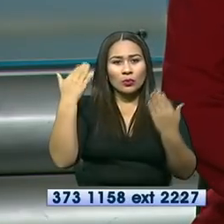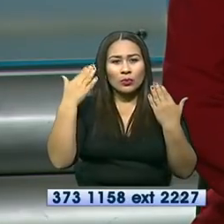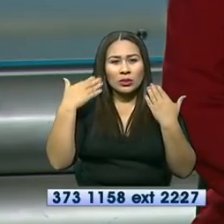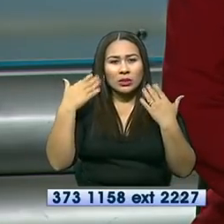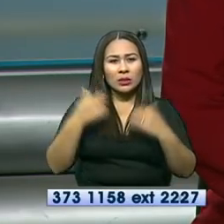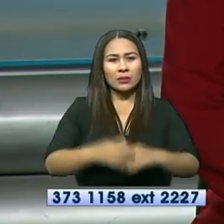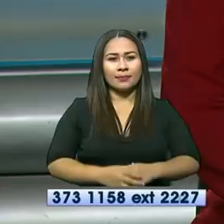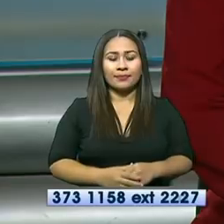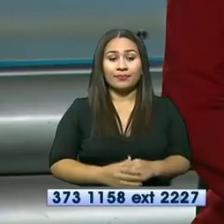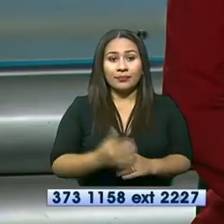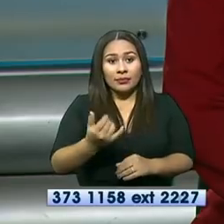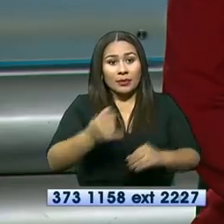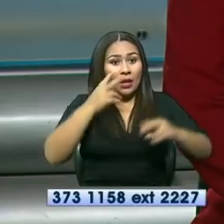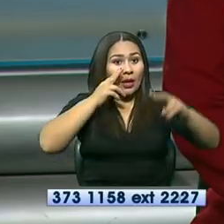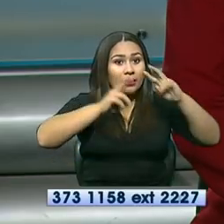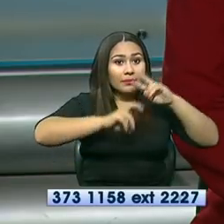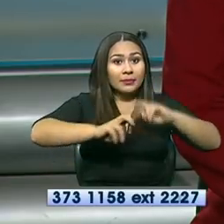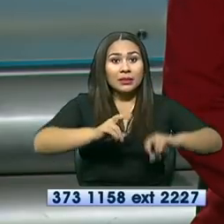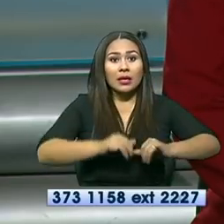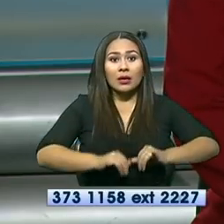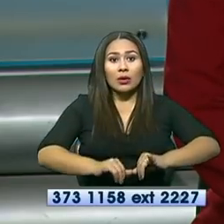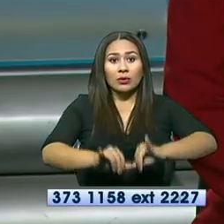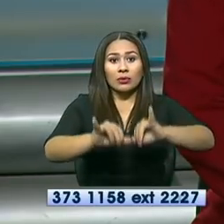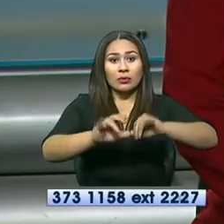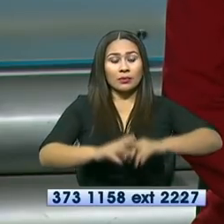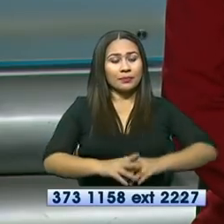Las investigaciones de este caso continúan.